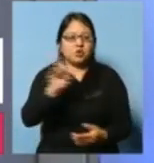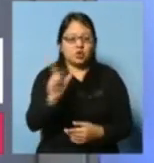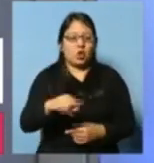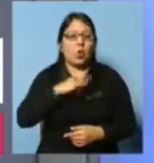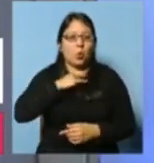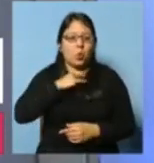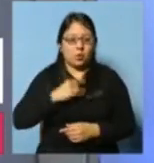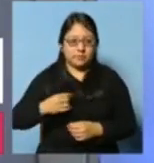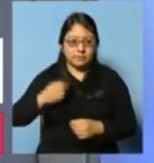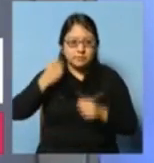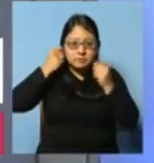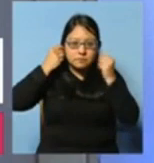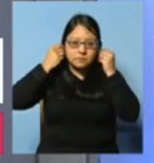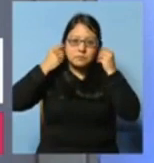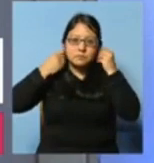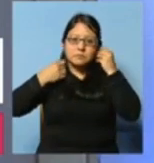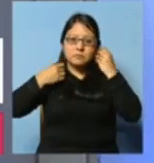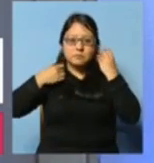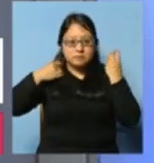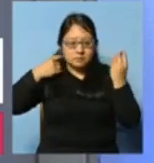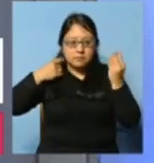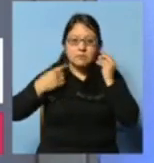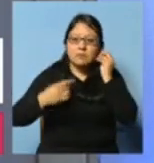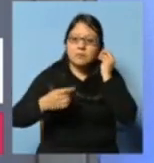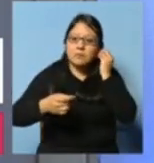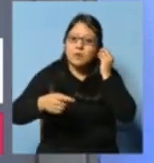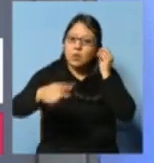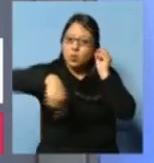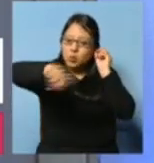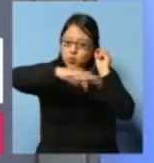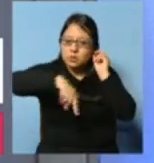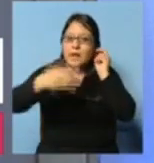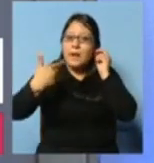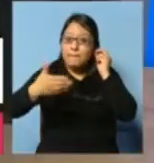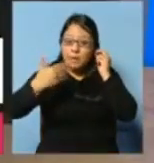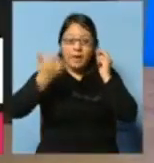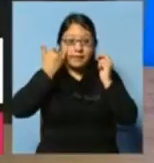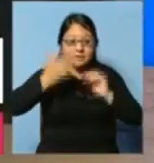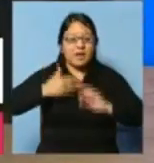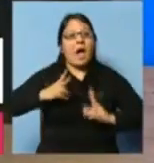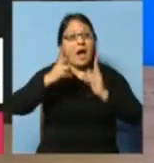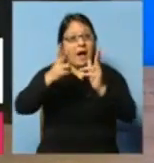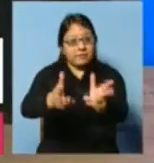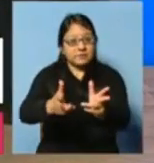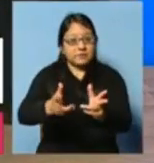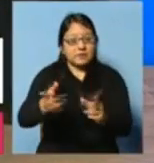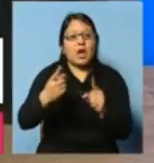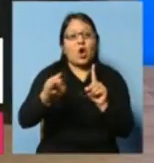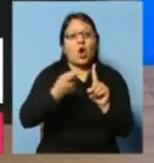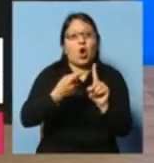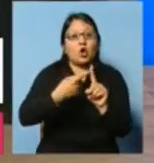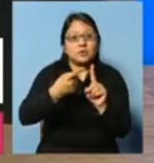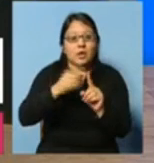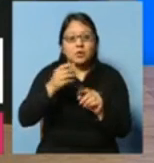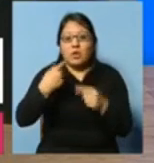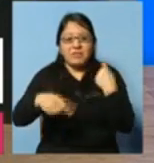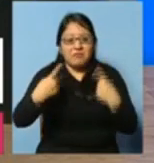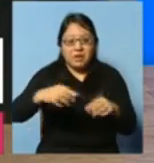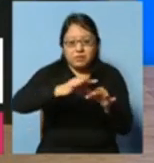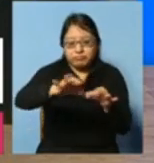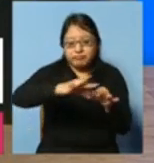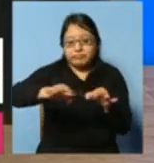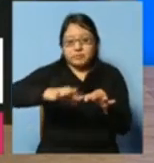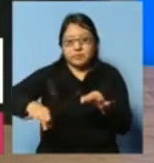ustedes pueden advertir ya mejoras en la conectividad en las ciudades pero también allí donde están